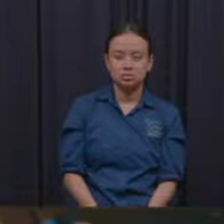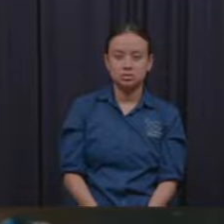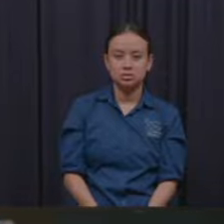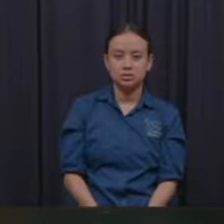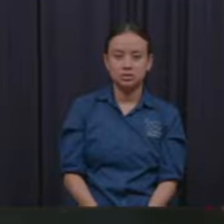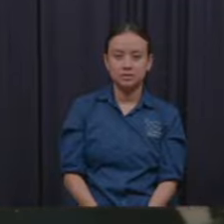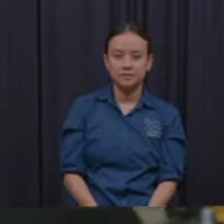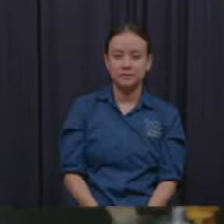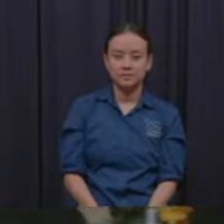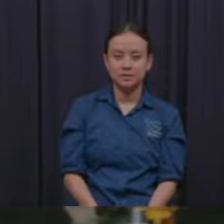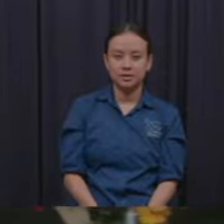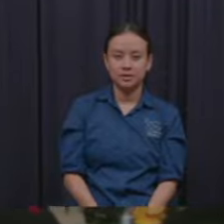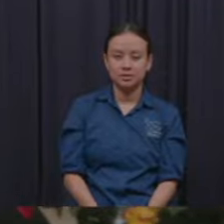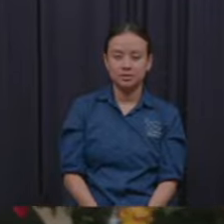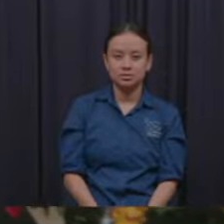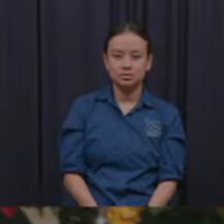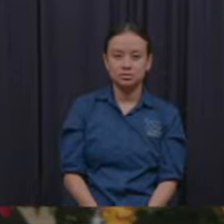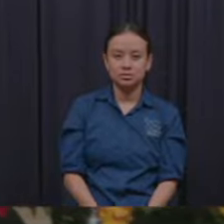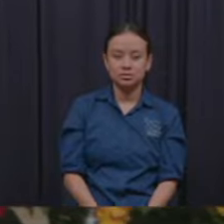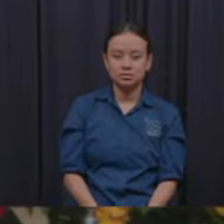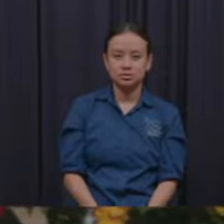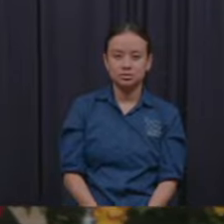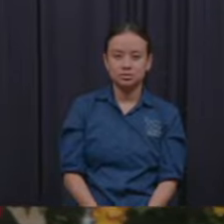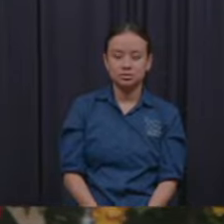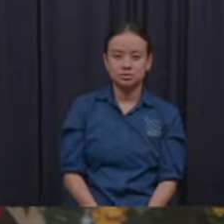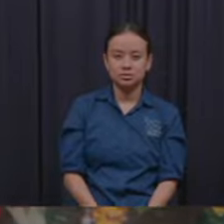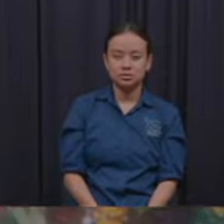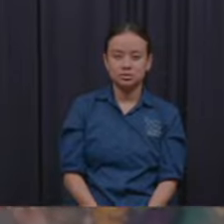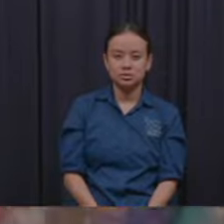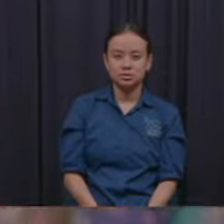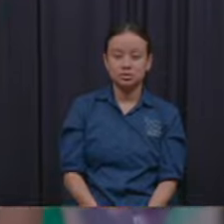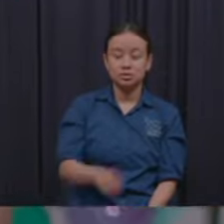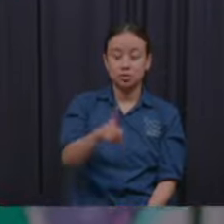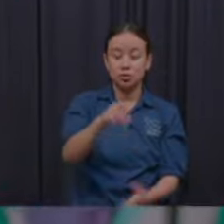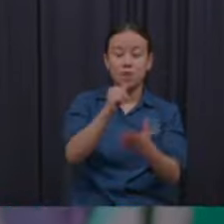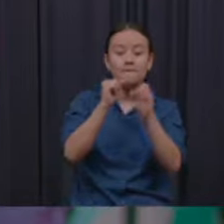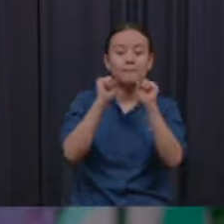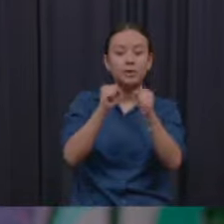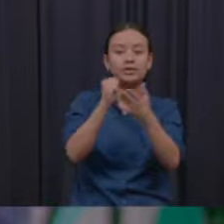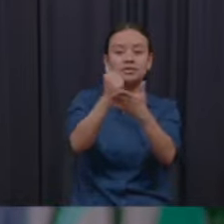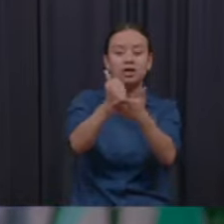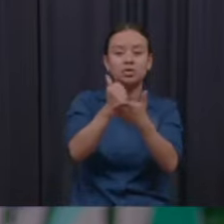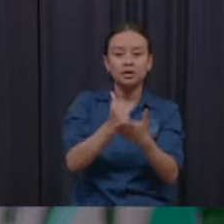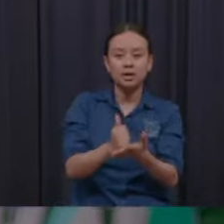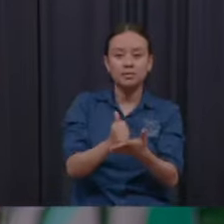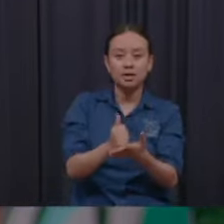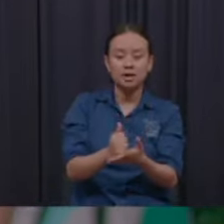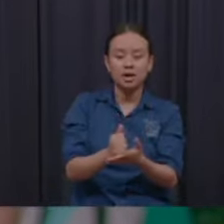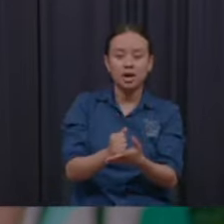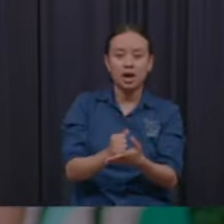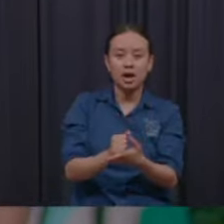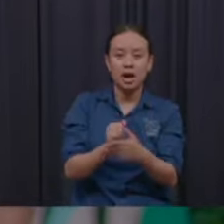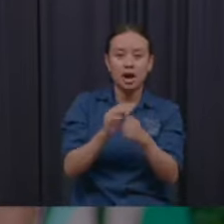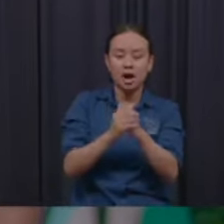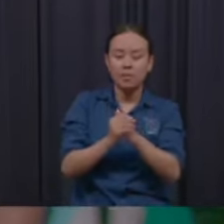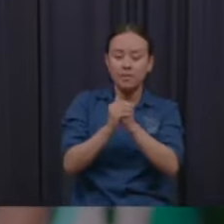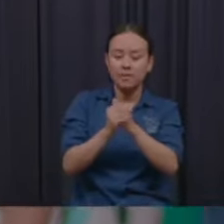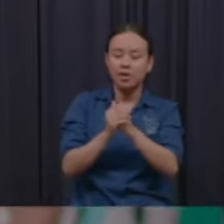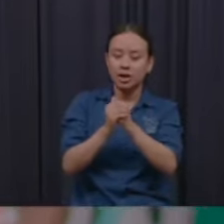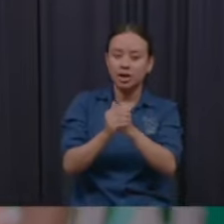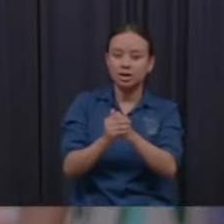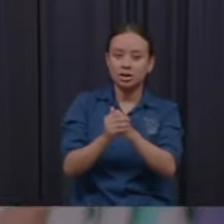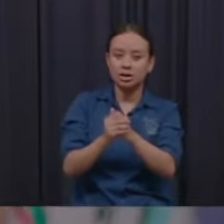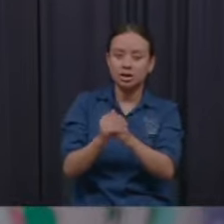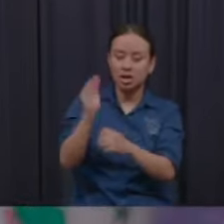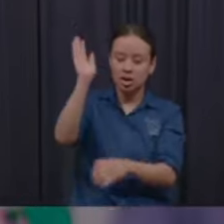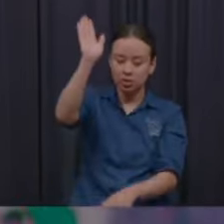Aleluya. ¿Será que me puede ayudar usted a extender su mano hacia estos